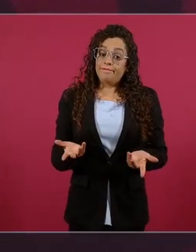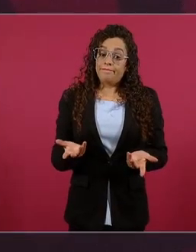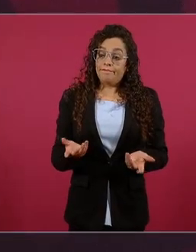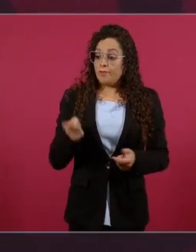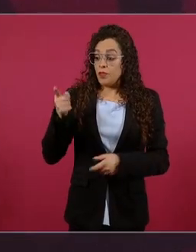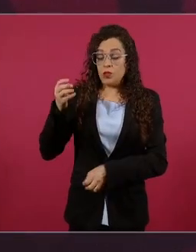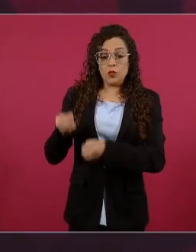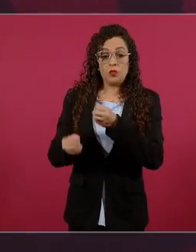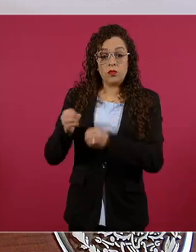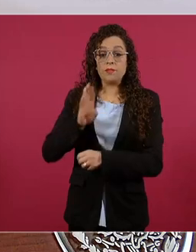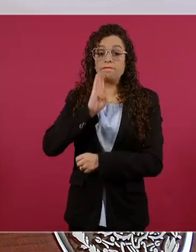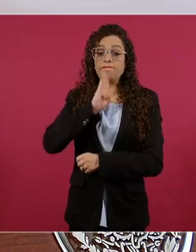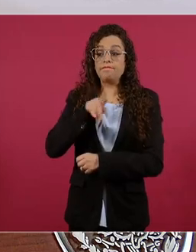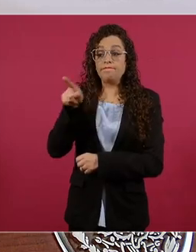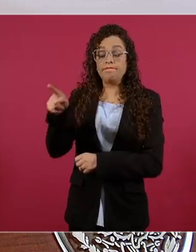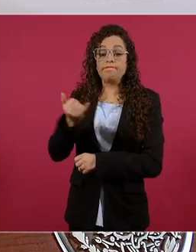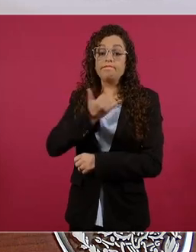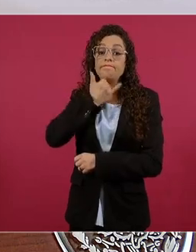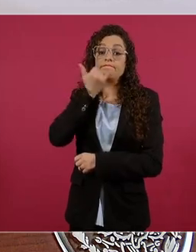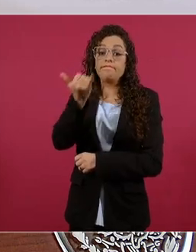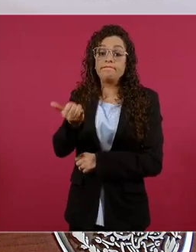No,